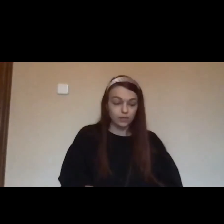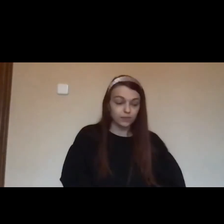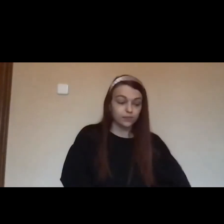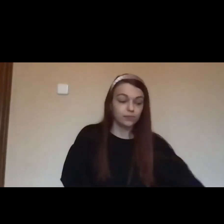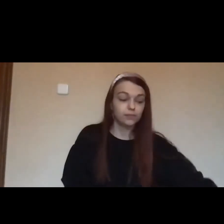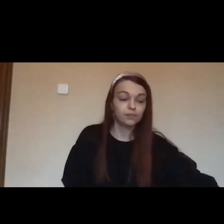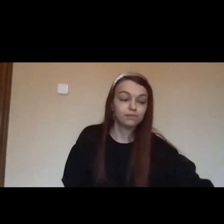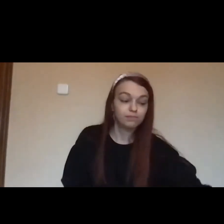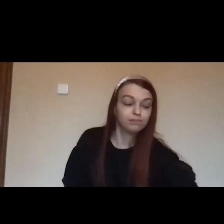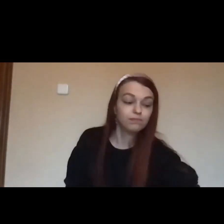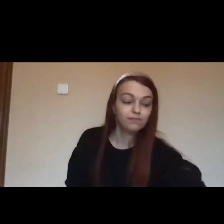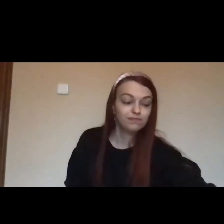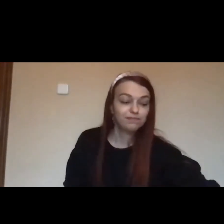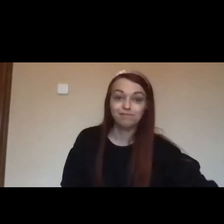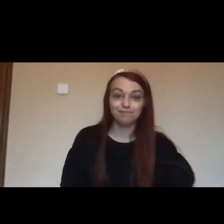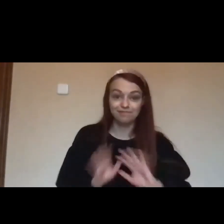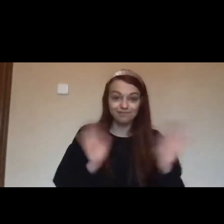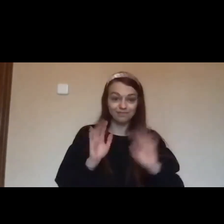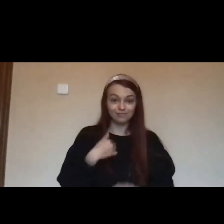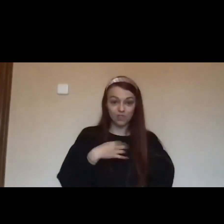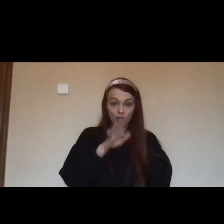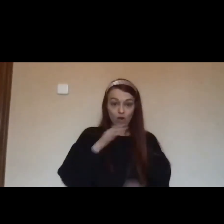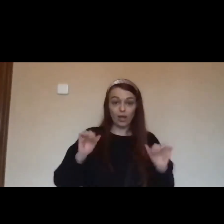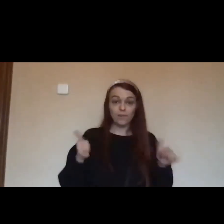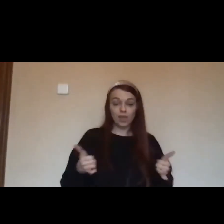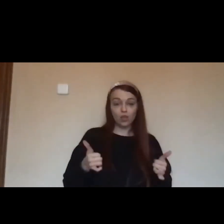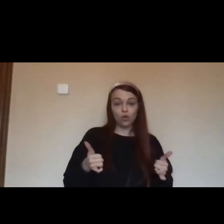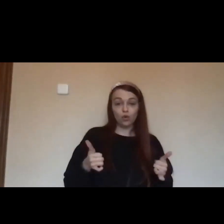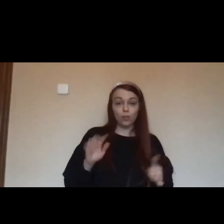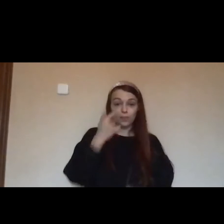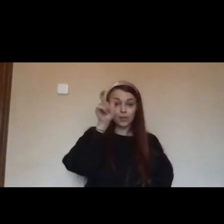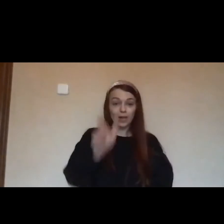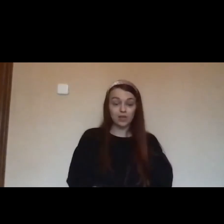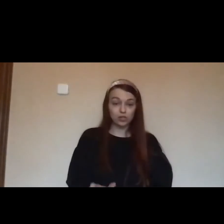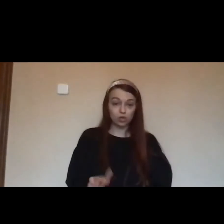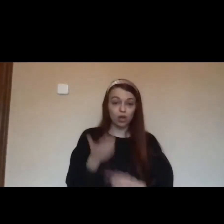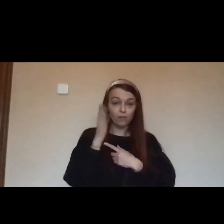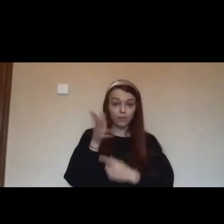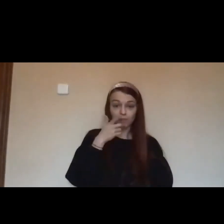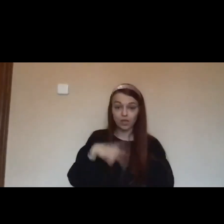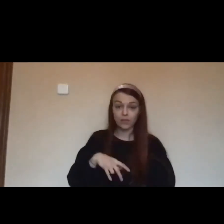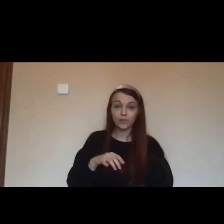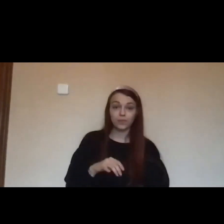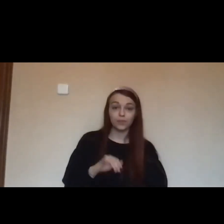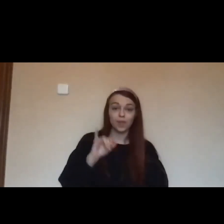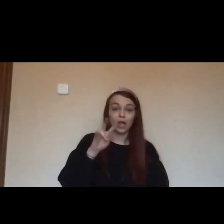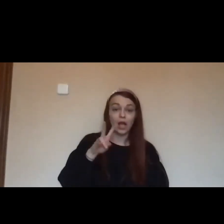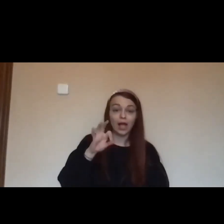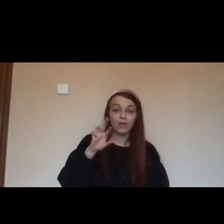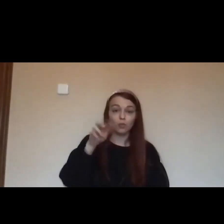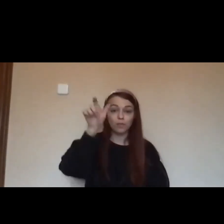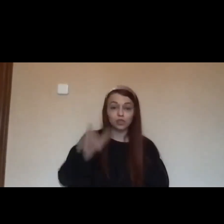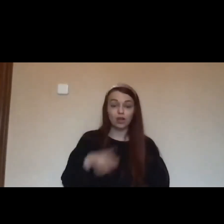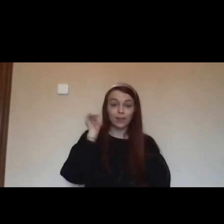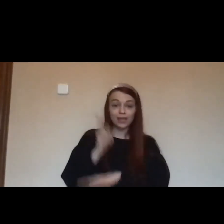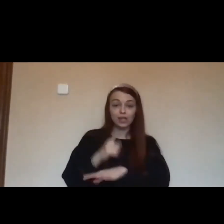más, voy a dar paso a una breve reseña sobre el primer ponente. Ivor Ambró es director gerente de la Red Europea